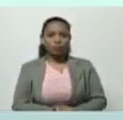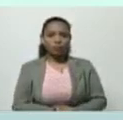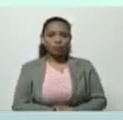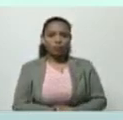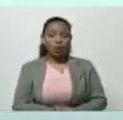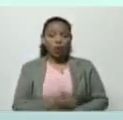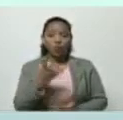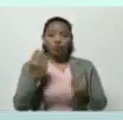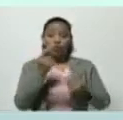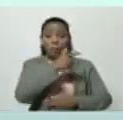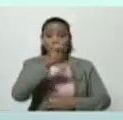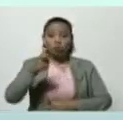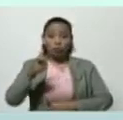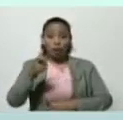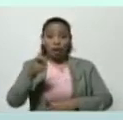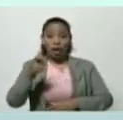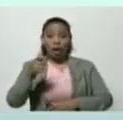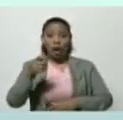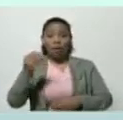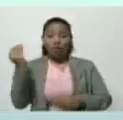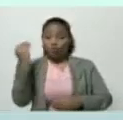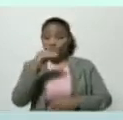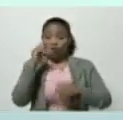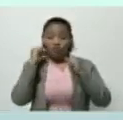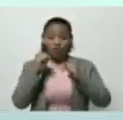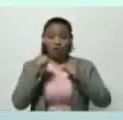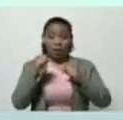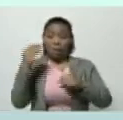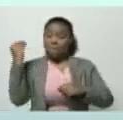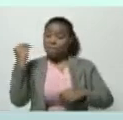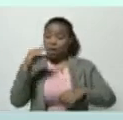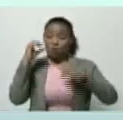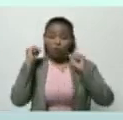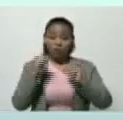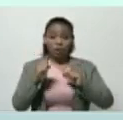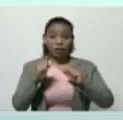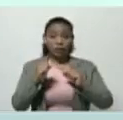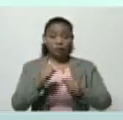Mucha gente, hasta los más radicales, las más radicales,